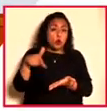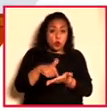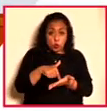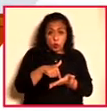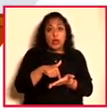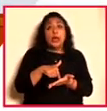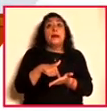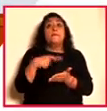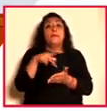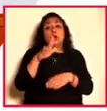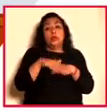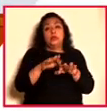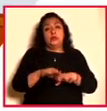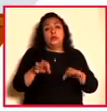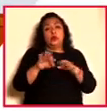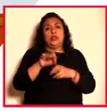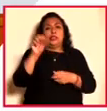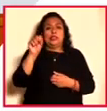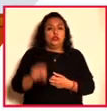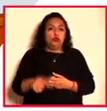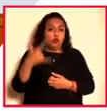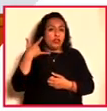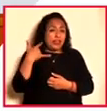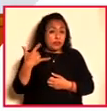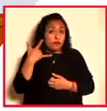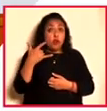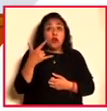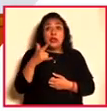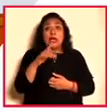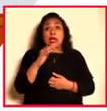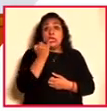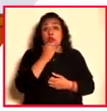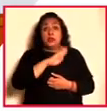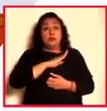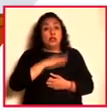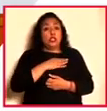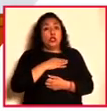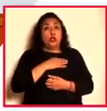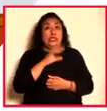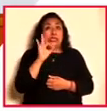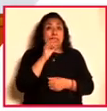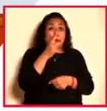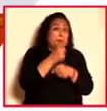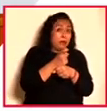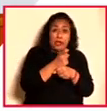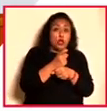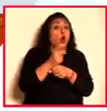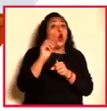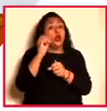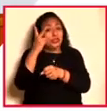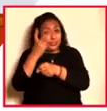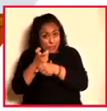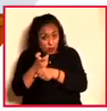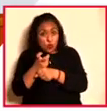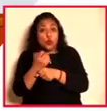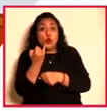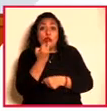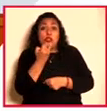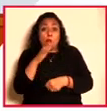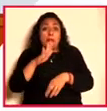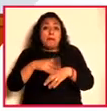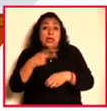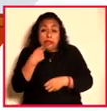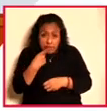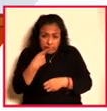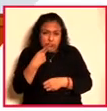en una zona sur de California, donde el español es el segundo, si no el primer idioma hablado en muchos condados, y que sin embargo todavía